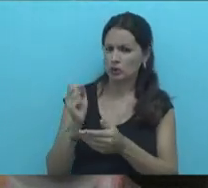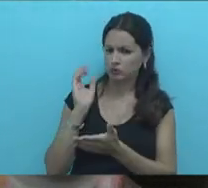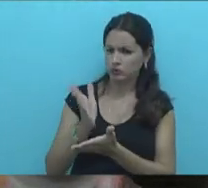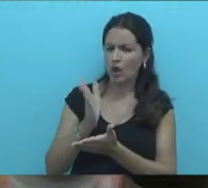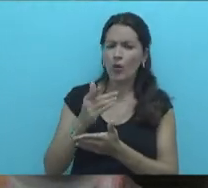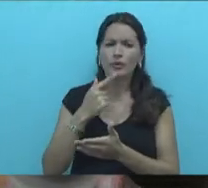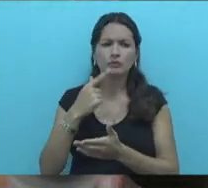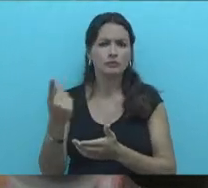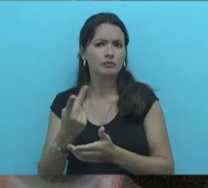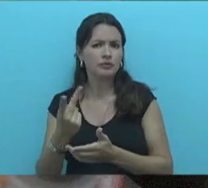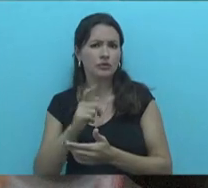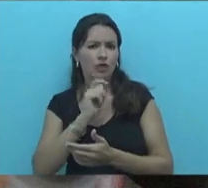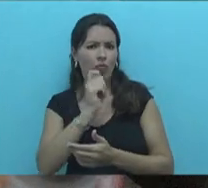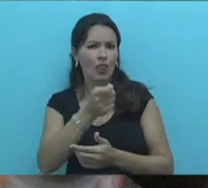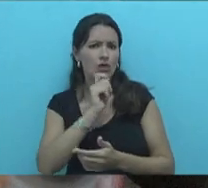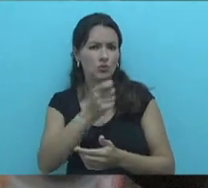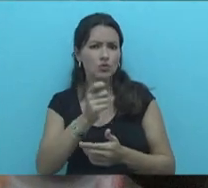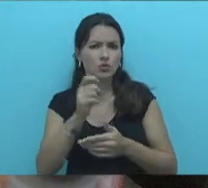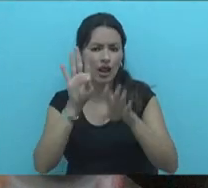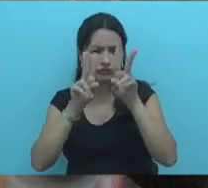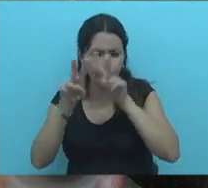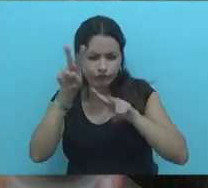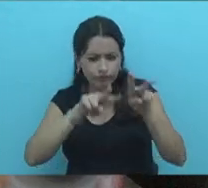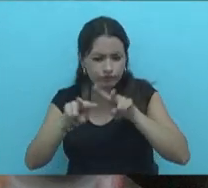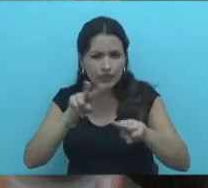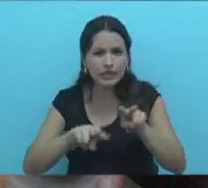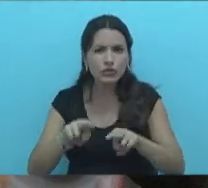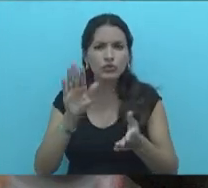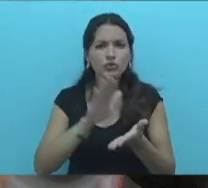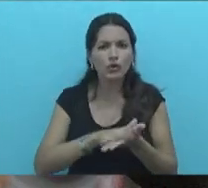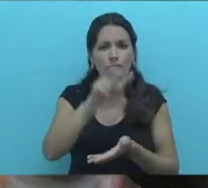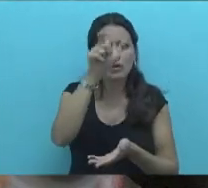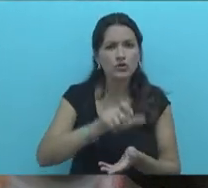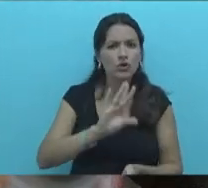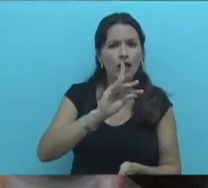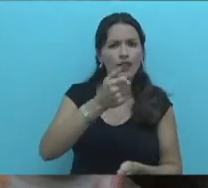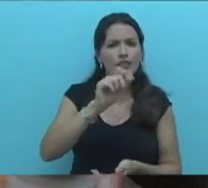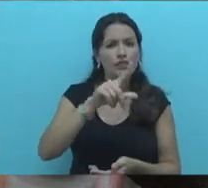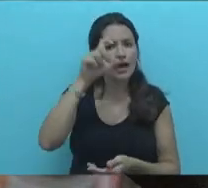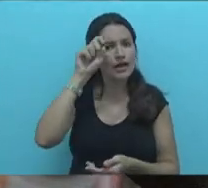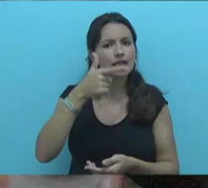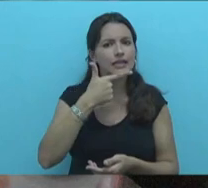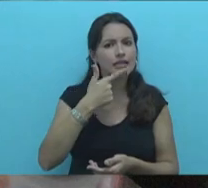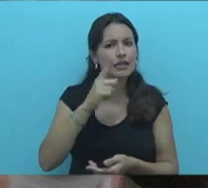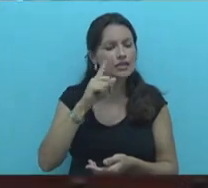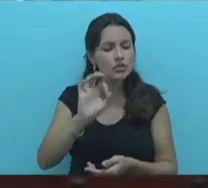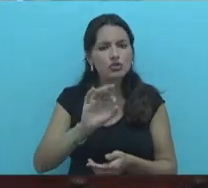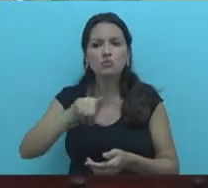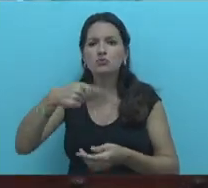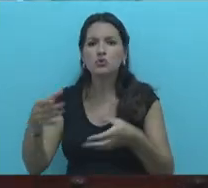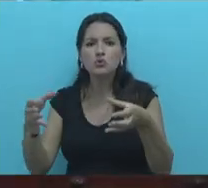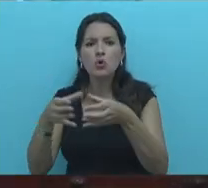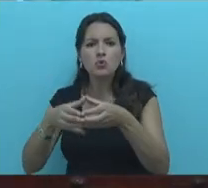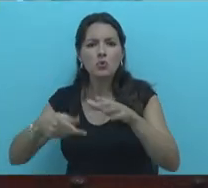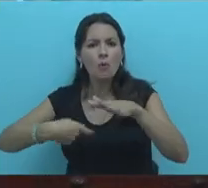Marcelo D'Alessio y la banda narcocriminal de Los Monos. Gracias, diputado. Diputado Venas, tiene uso de la